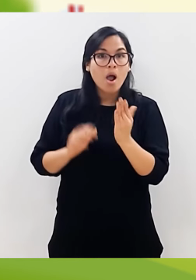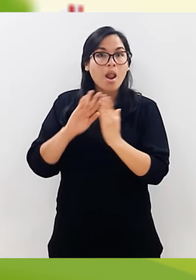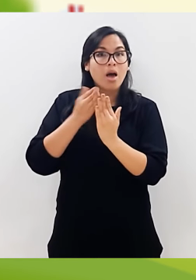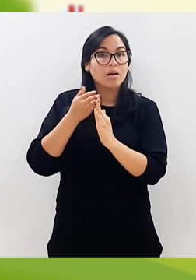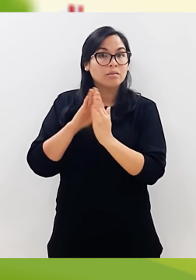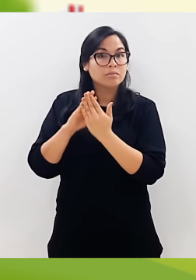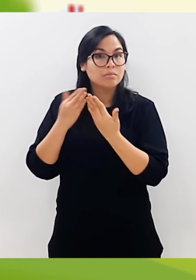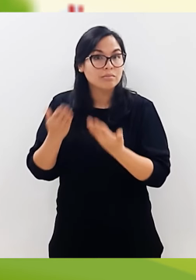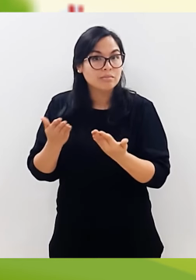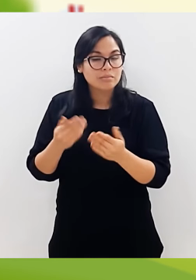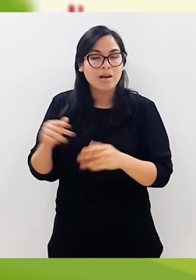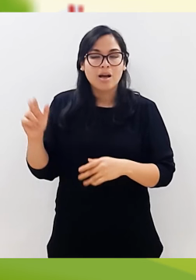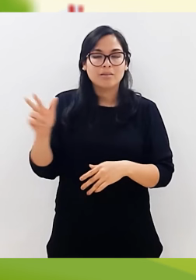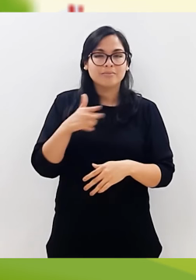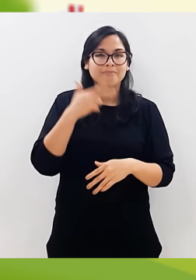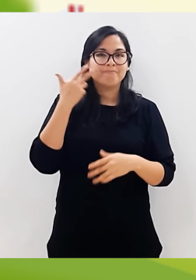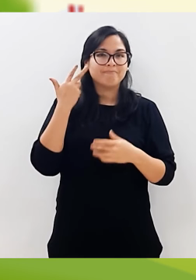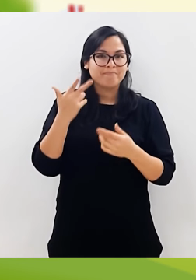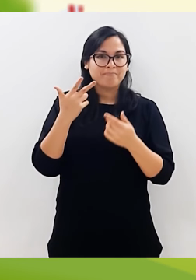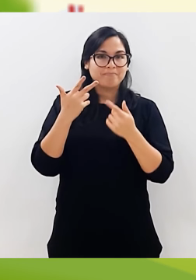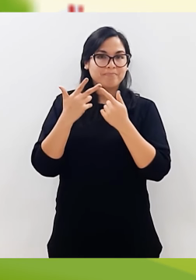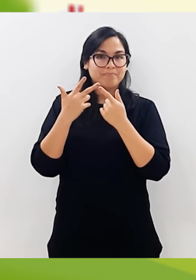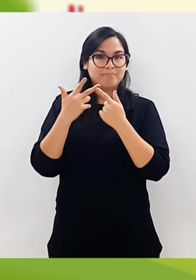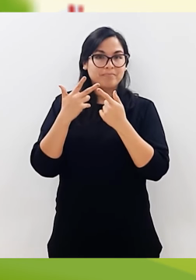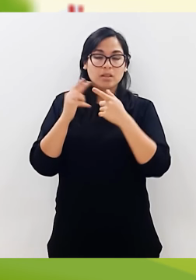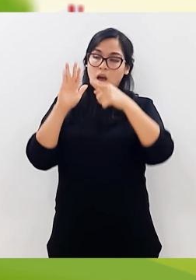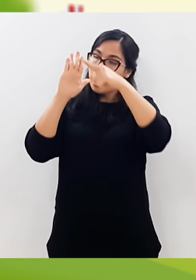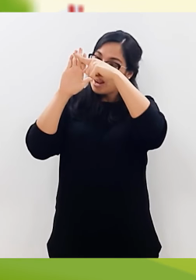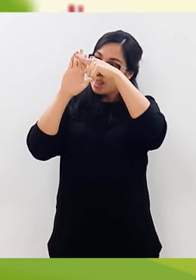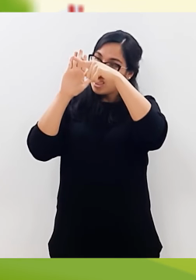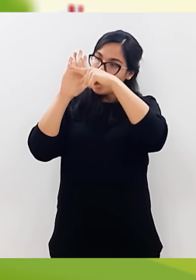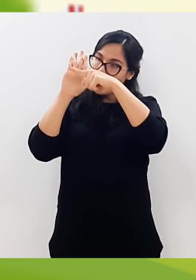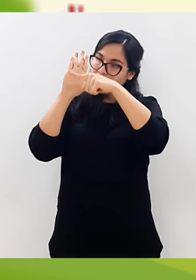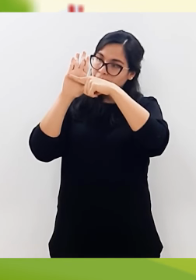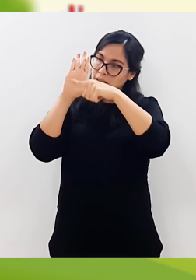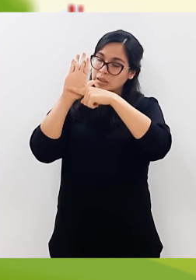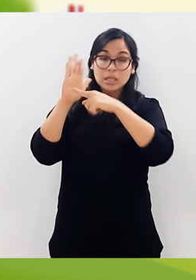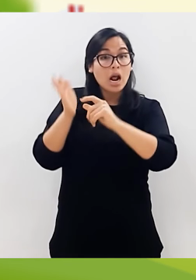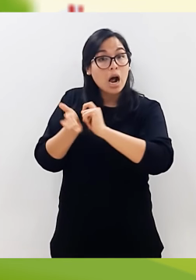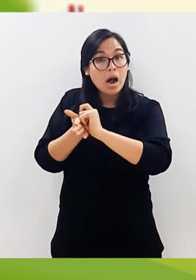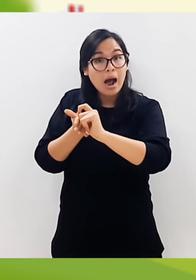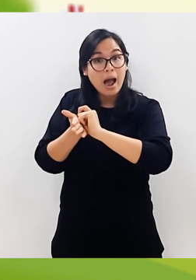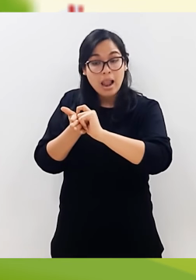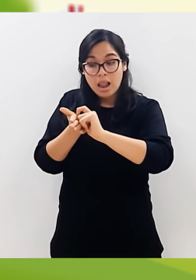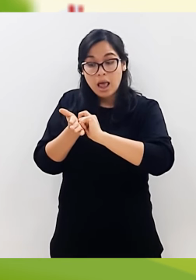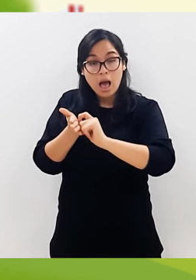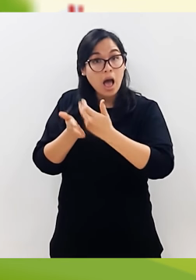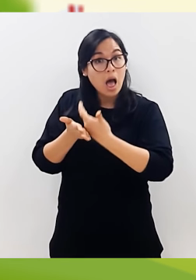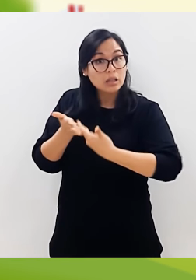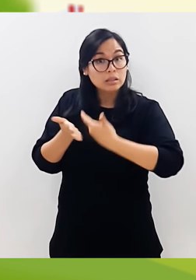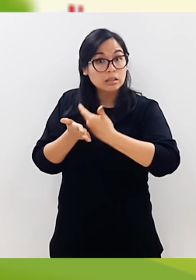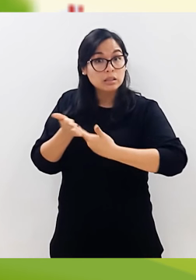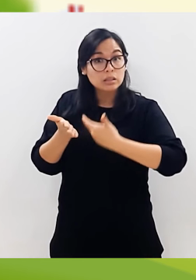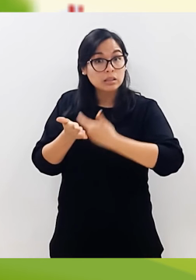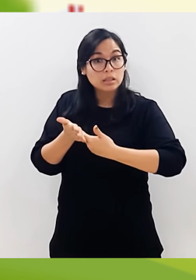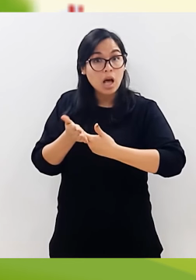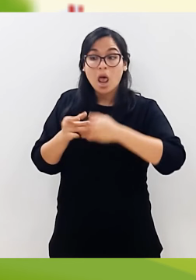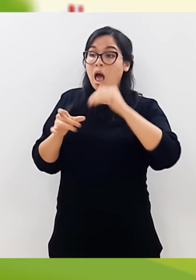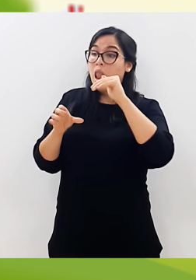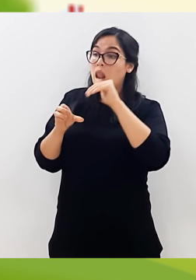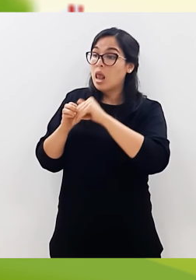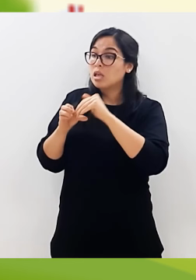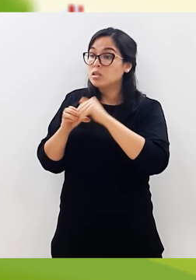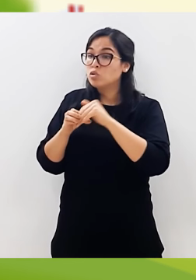Cuarto, entregar credenciales a los miembros del equipo comunitario de